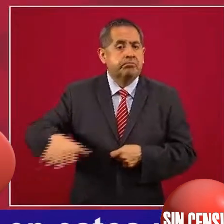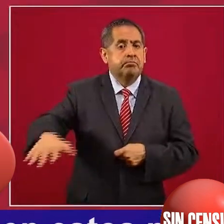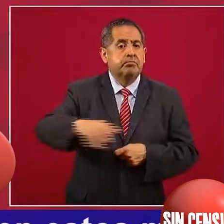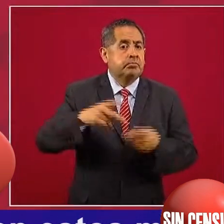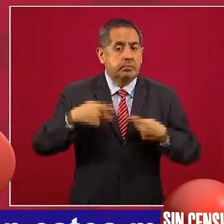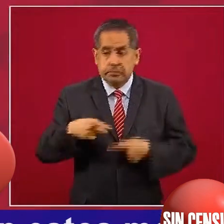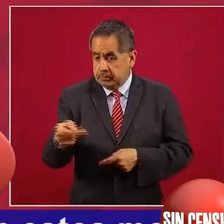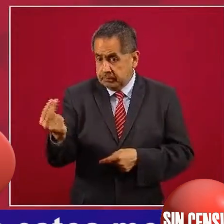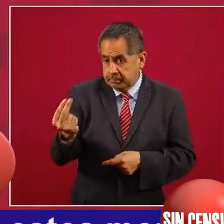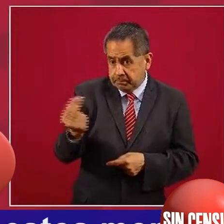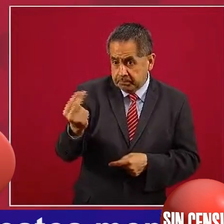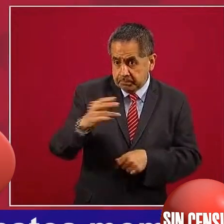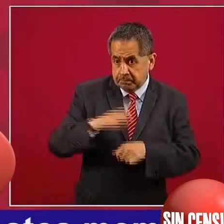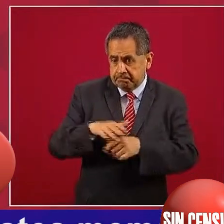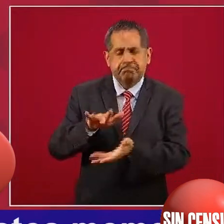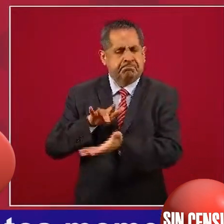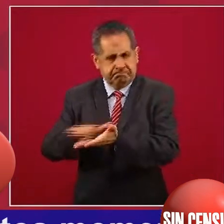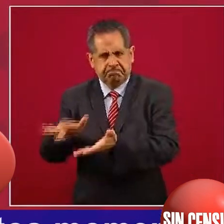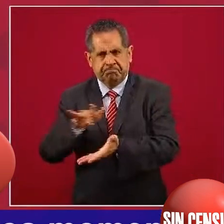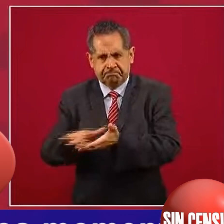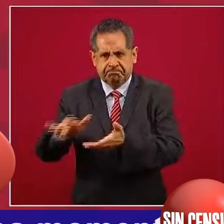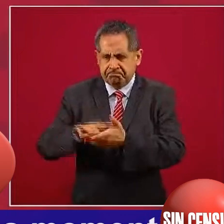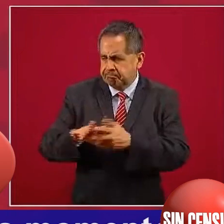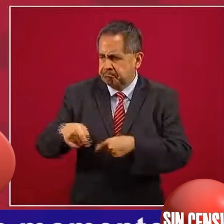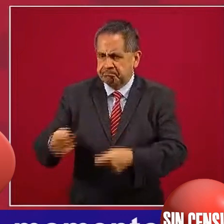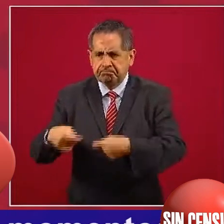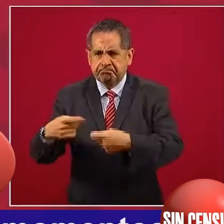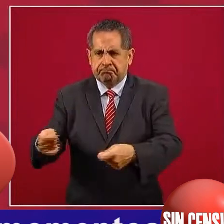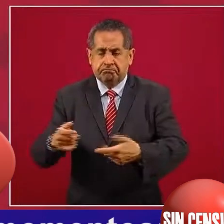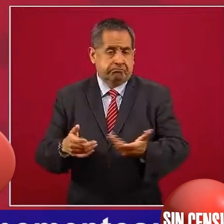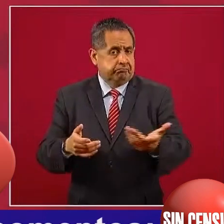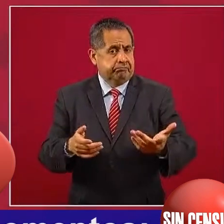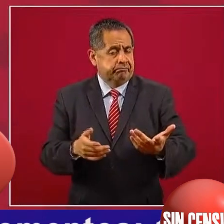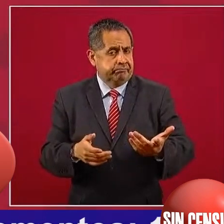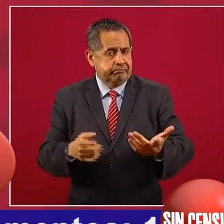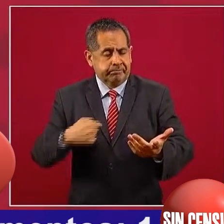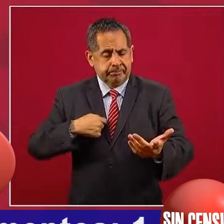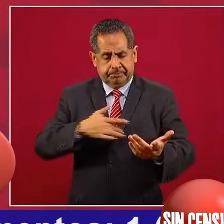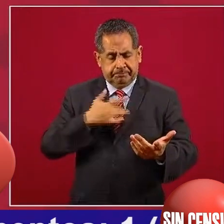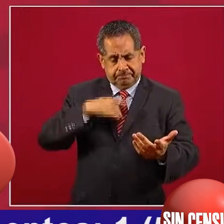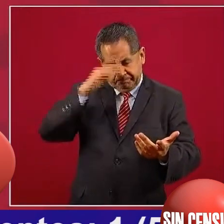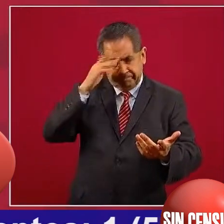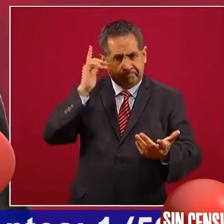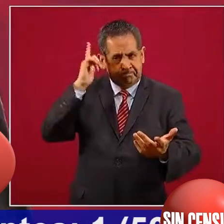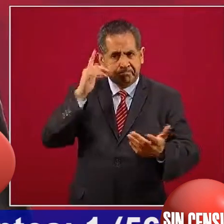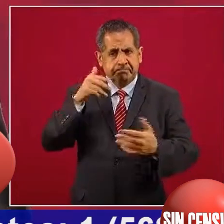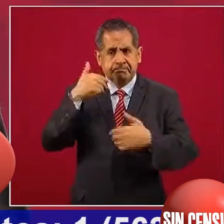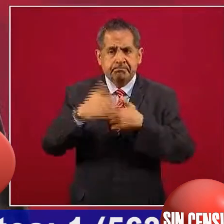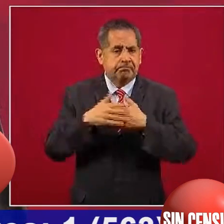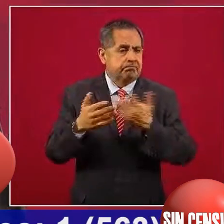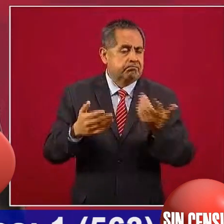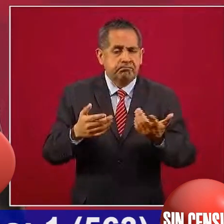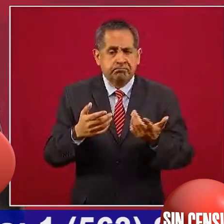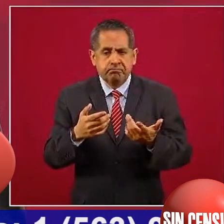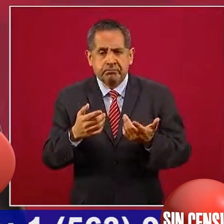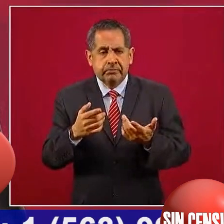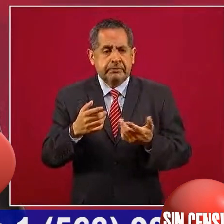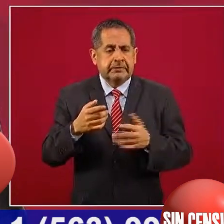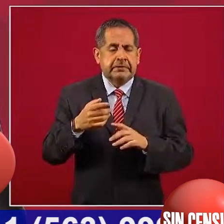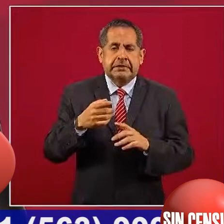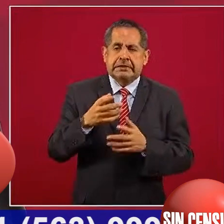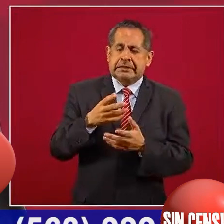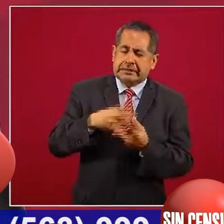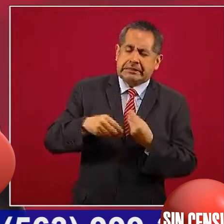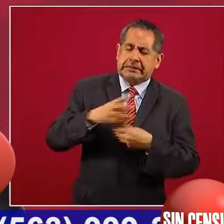gente necesitada. Y yo espero que la economía termine ya de